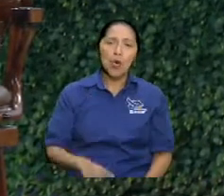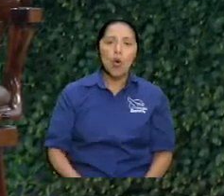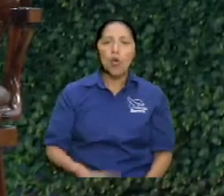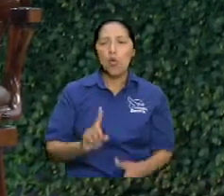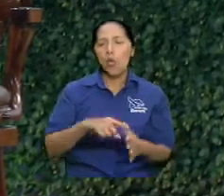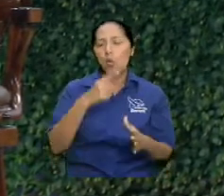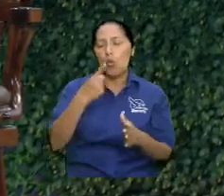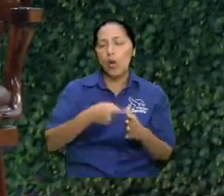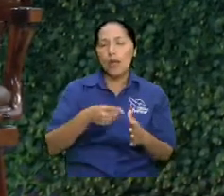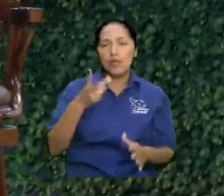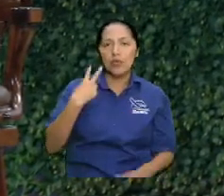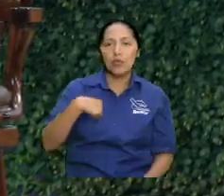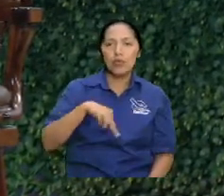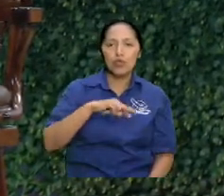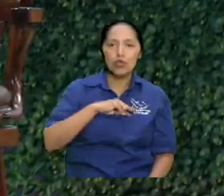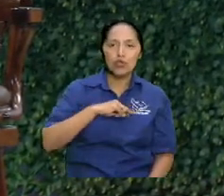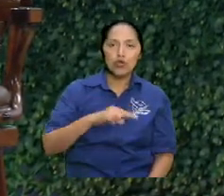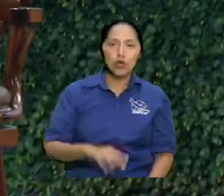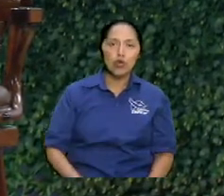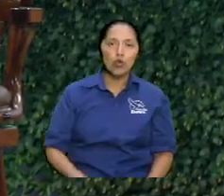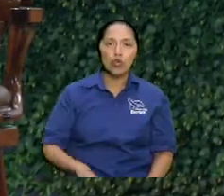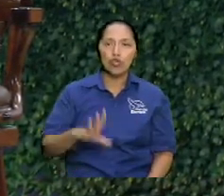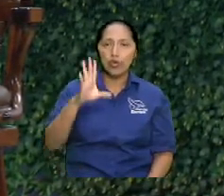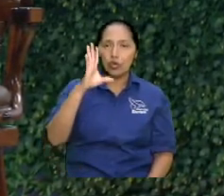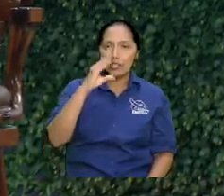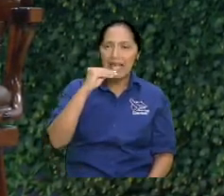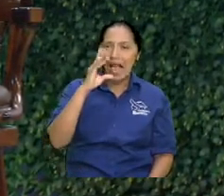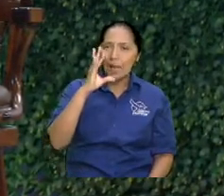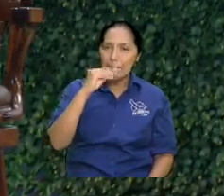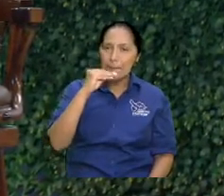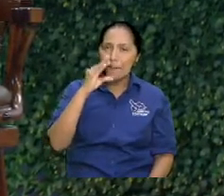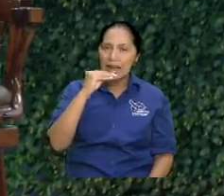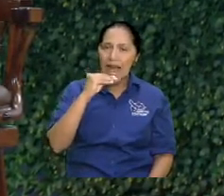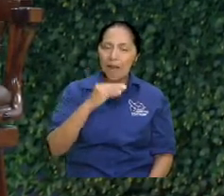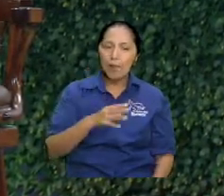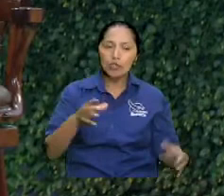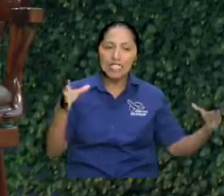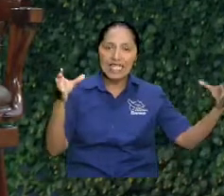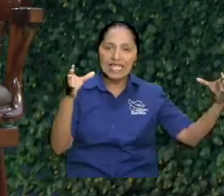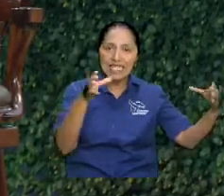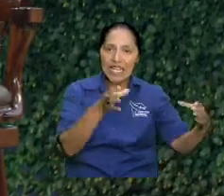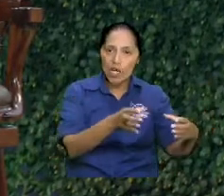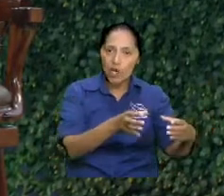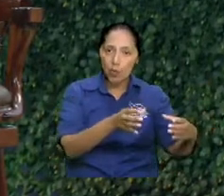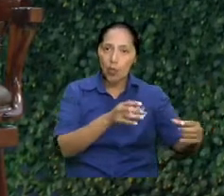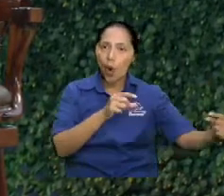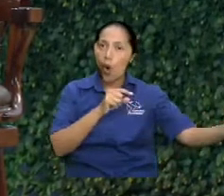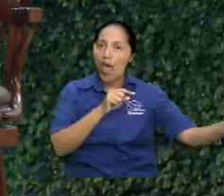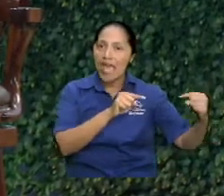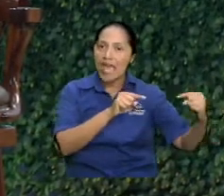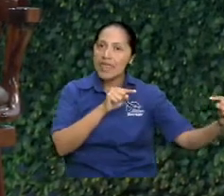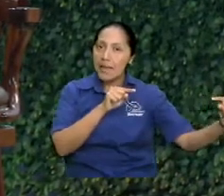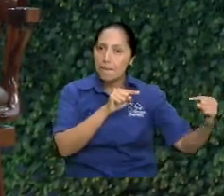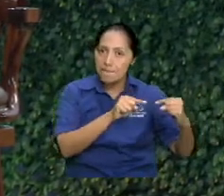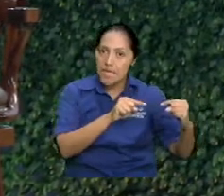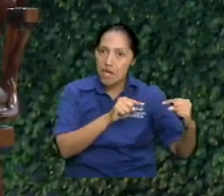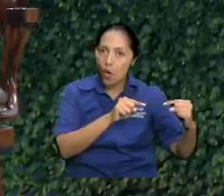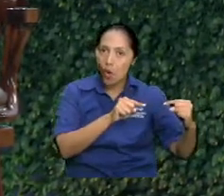habla de lo que estaba sucediendo acá con Madián debe ser aplastado.